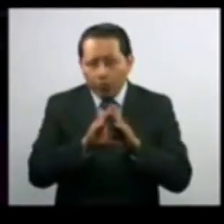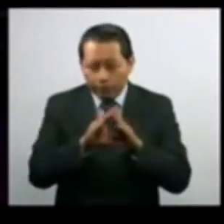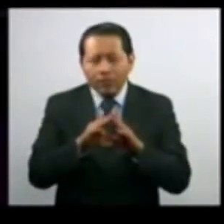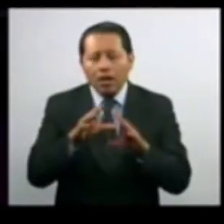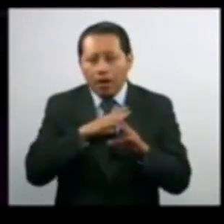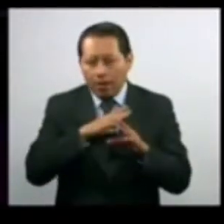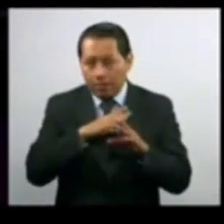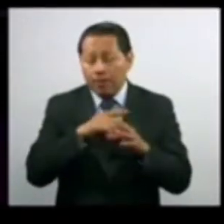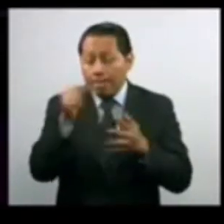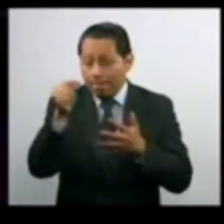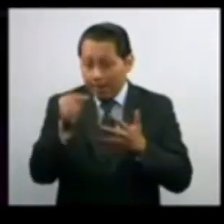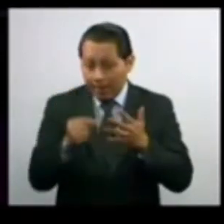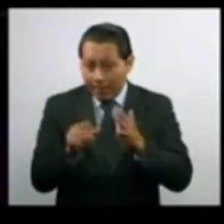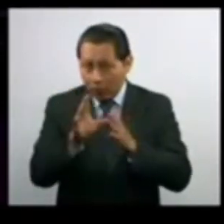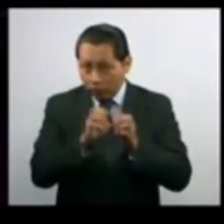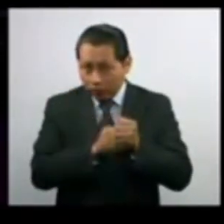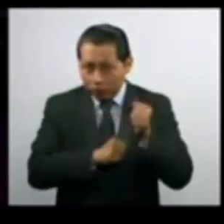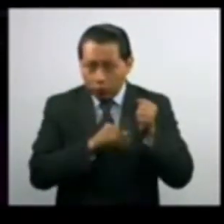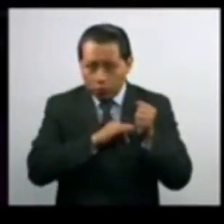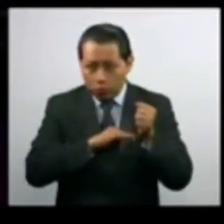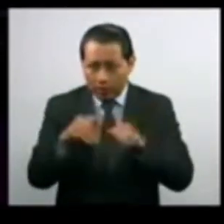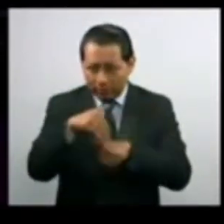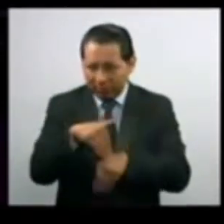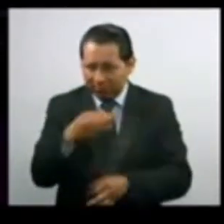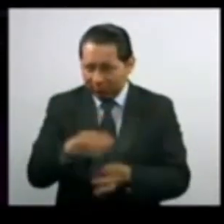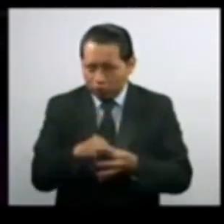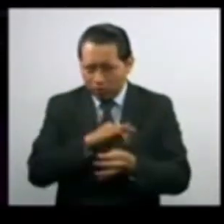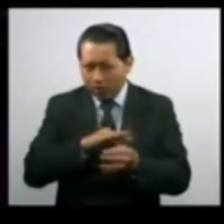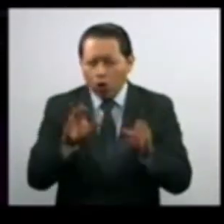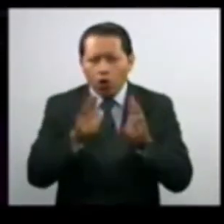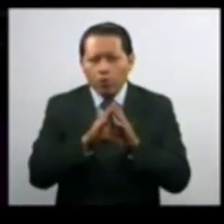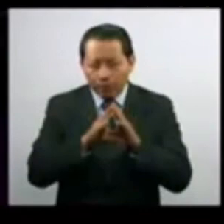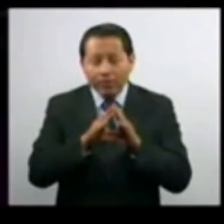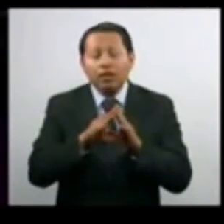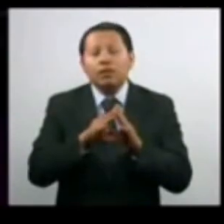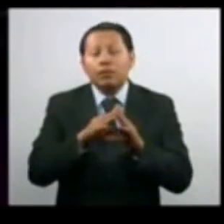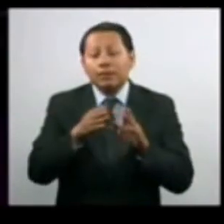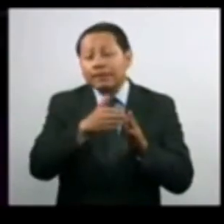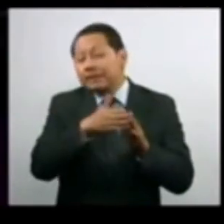obligaciones constitucionales, particularmente en la campaña nacional de